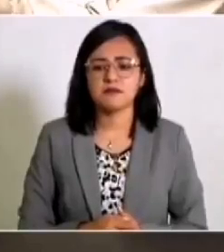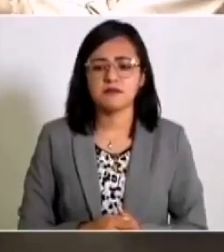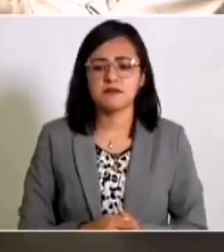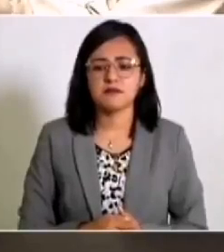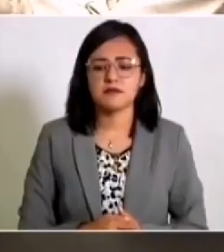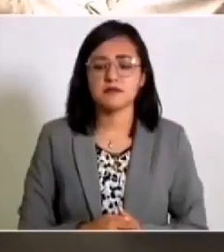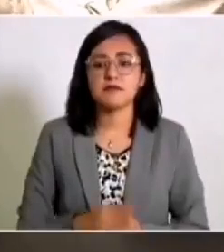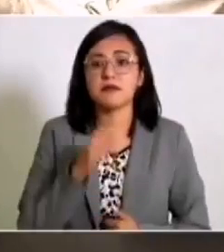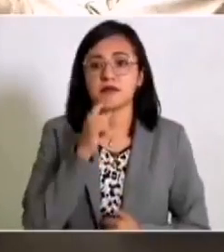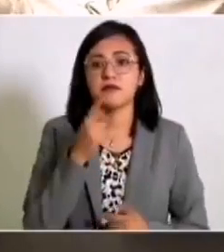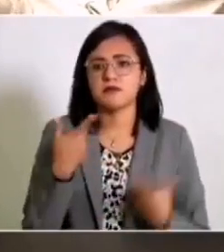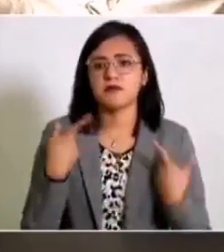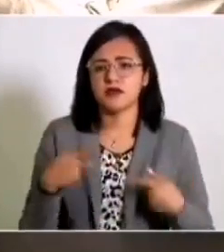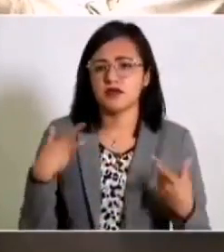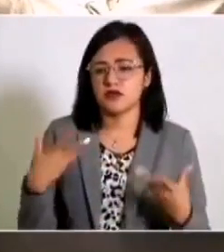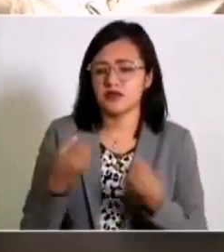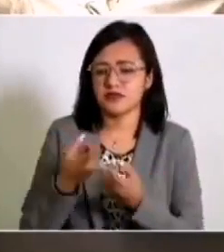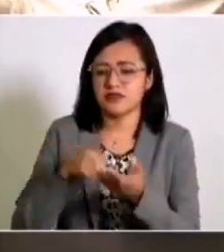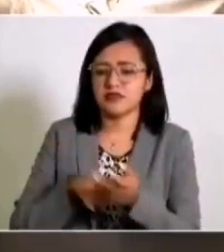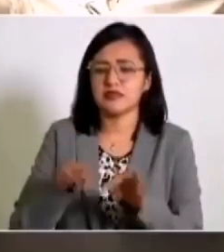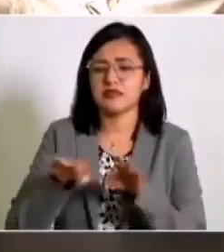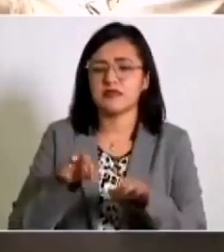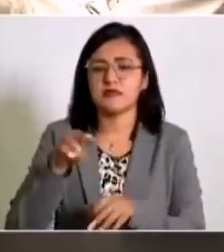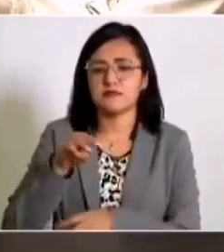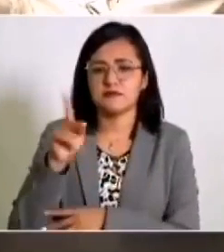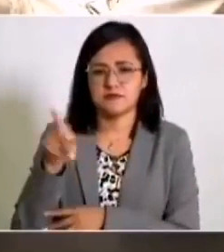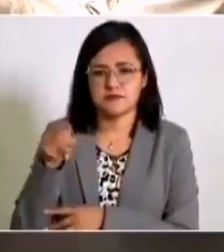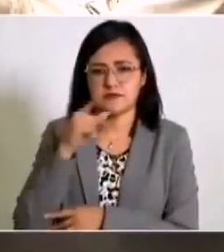de los agentes del Ministerio Público que intervinieron